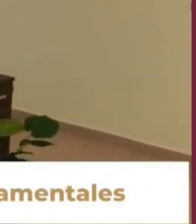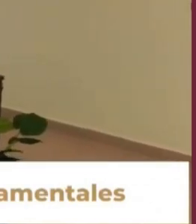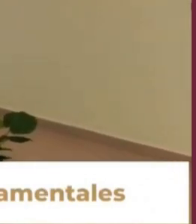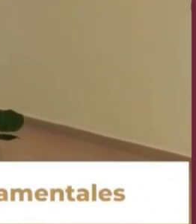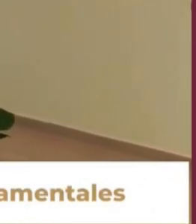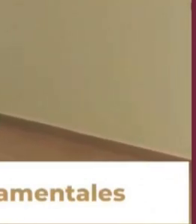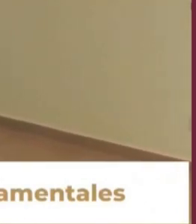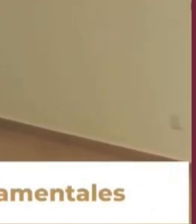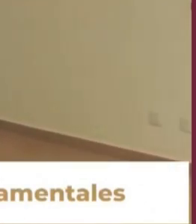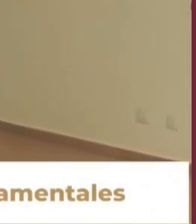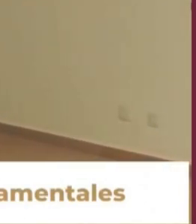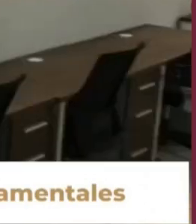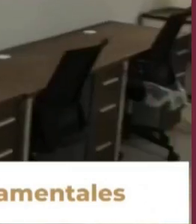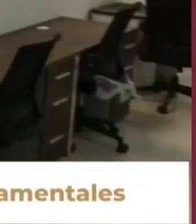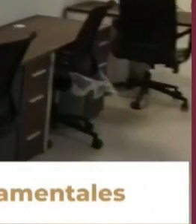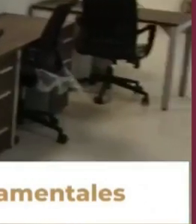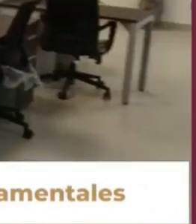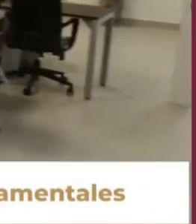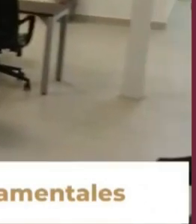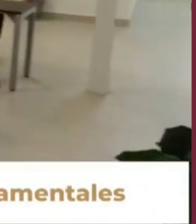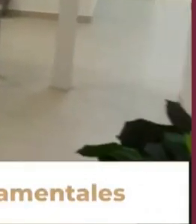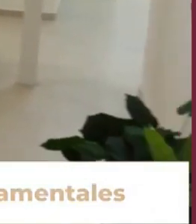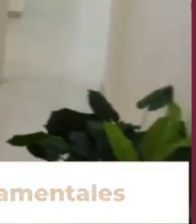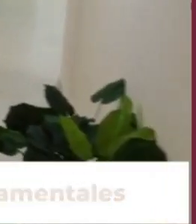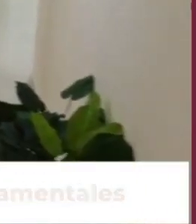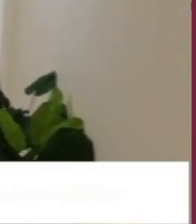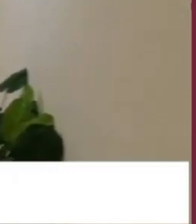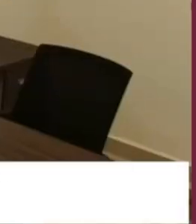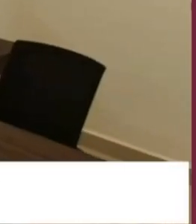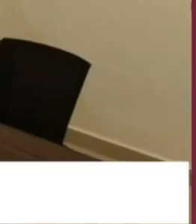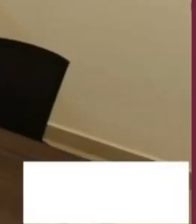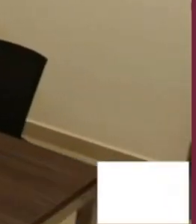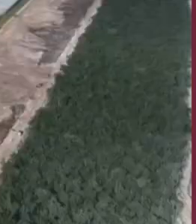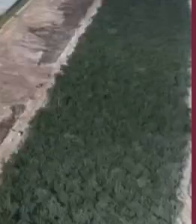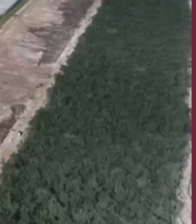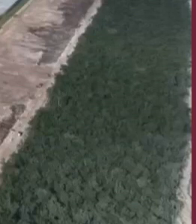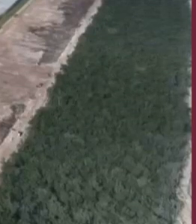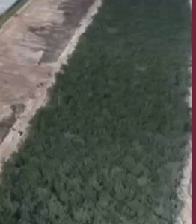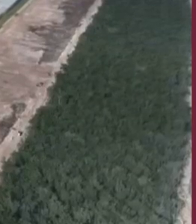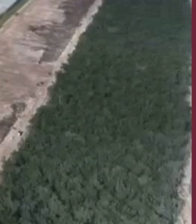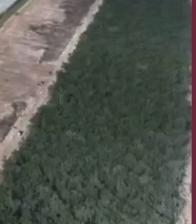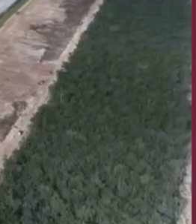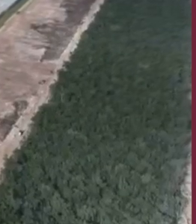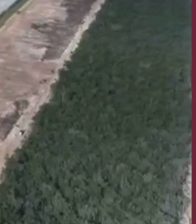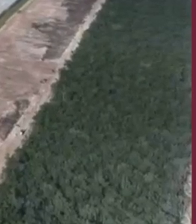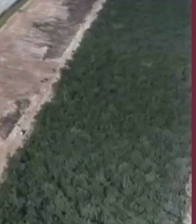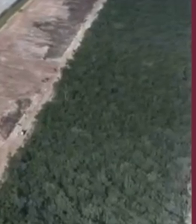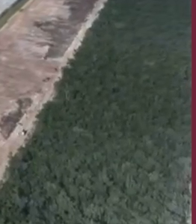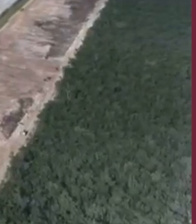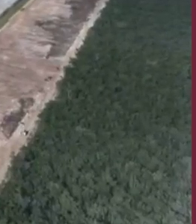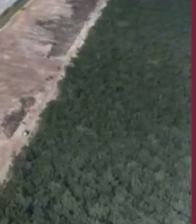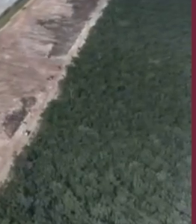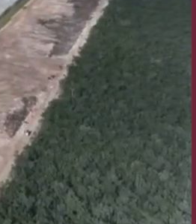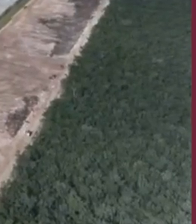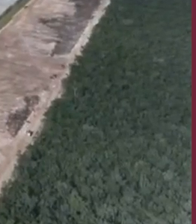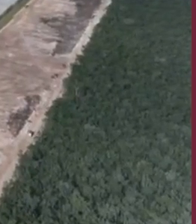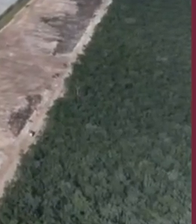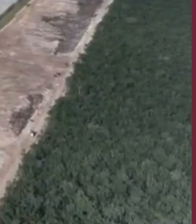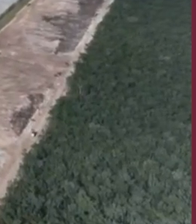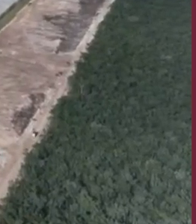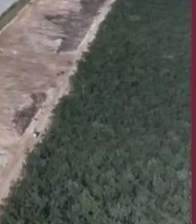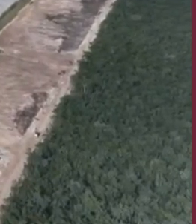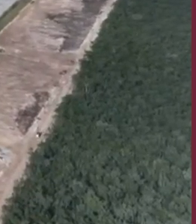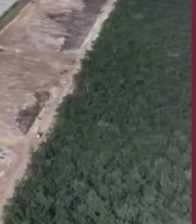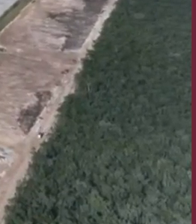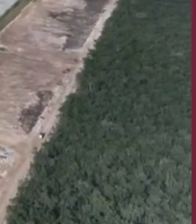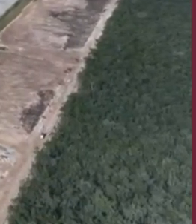comedor, estacionamiento, áreas deportivas y una clínica de atención médica. Una base aérea militar para ejercer soberanía en el